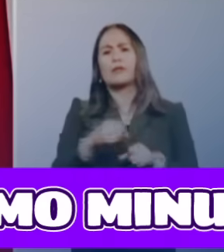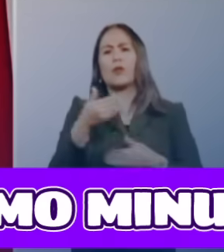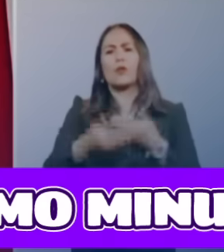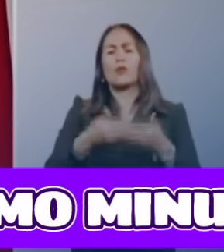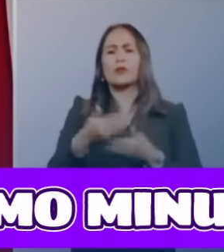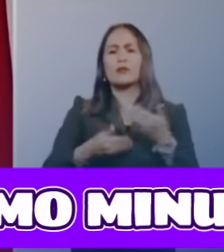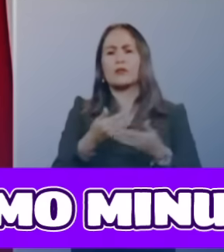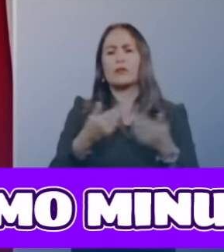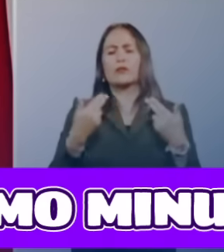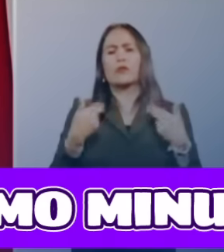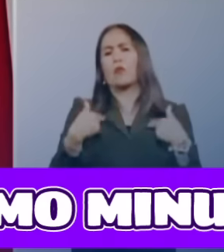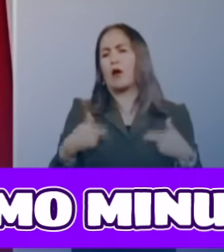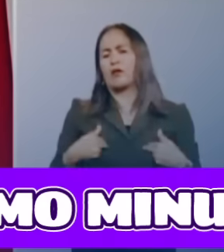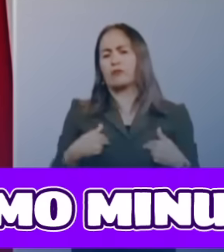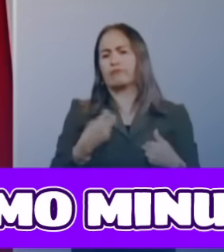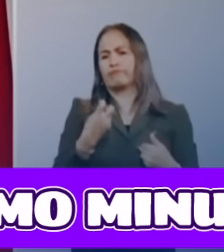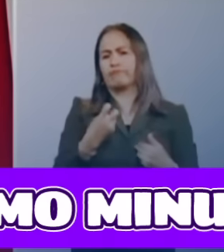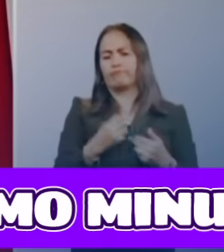humano.